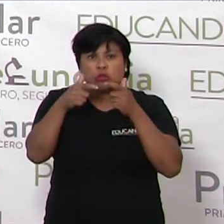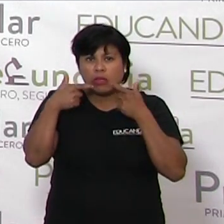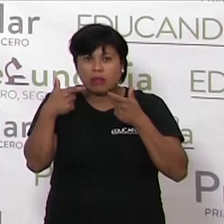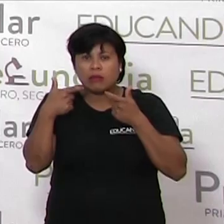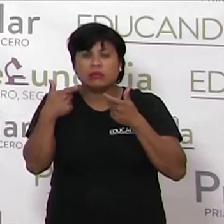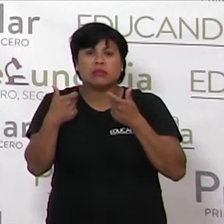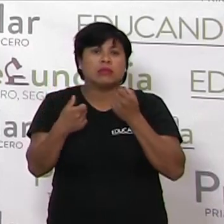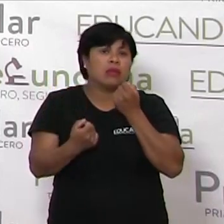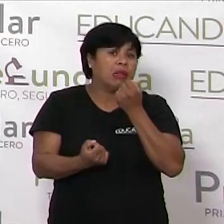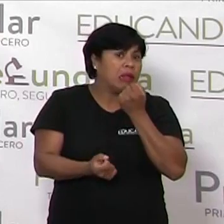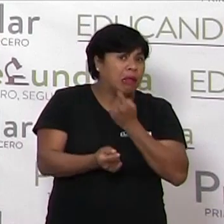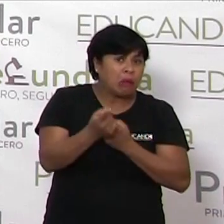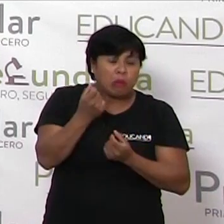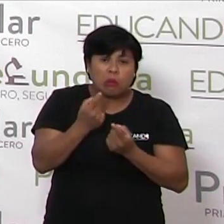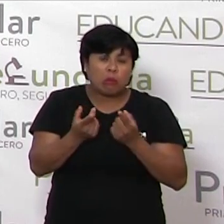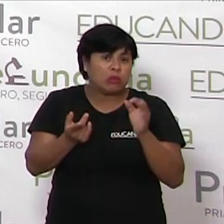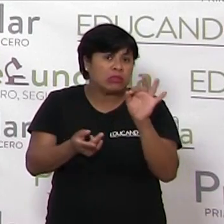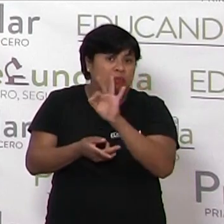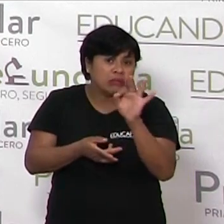tostadas,